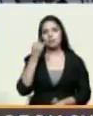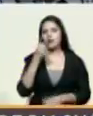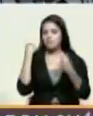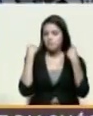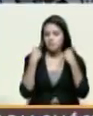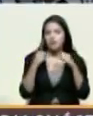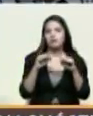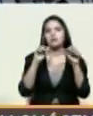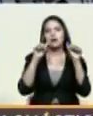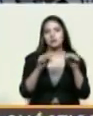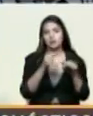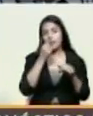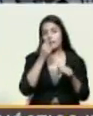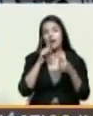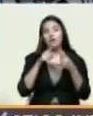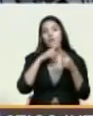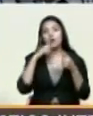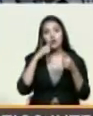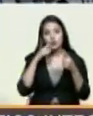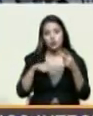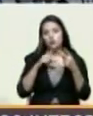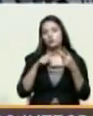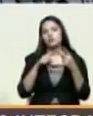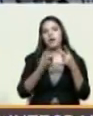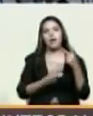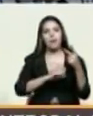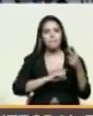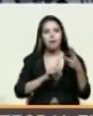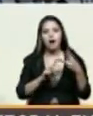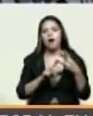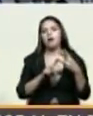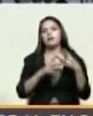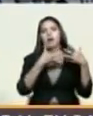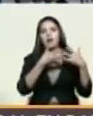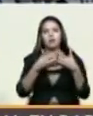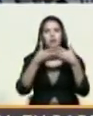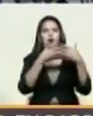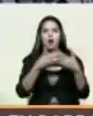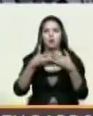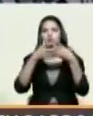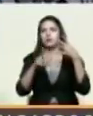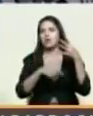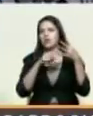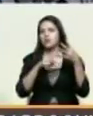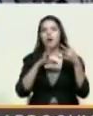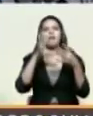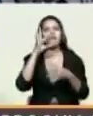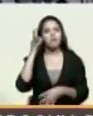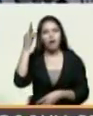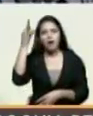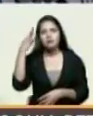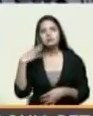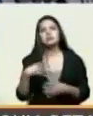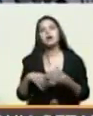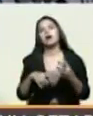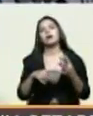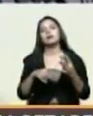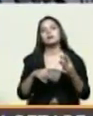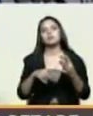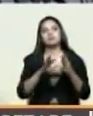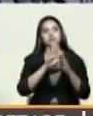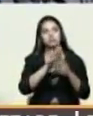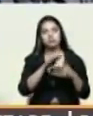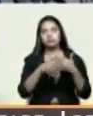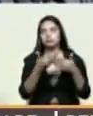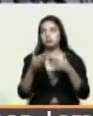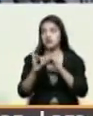en práctica, después de pasar por Rusia, después de pasar por España, por Estados Unidos, por Francia. Y se